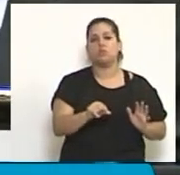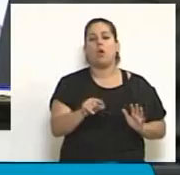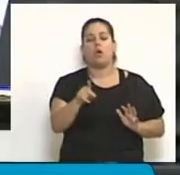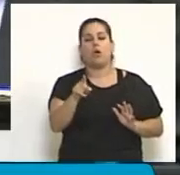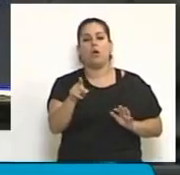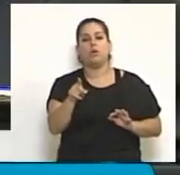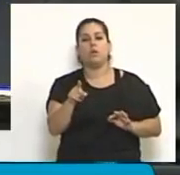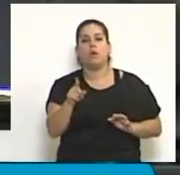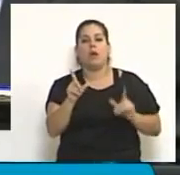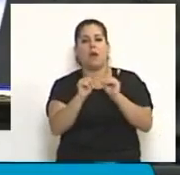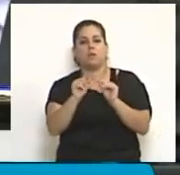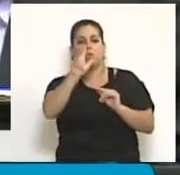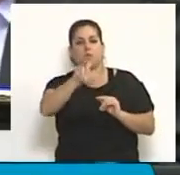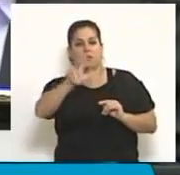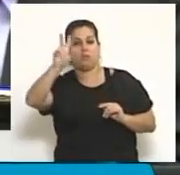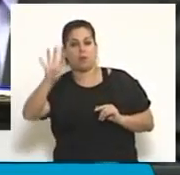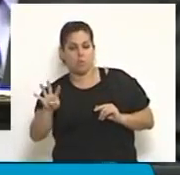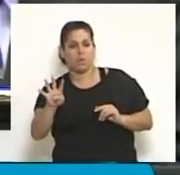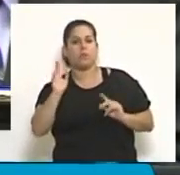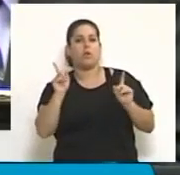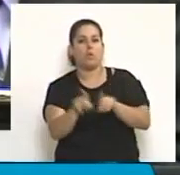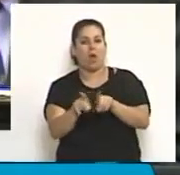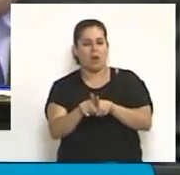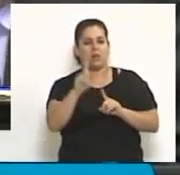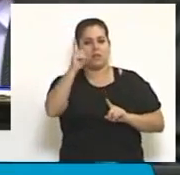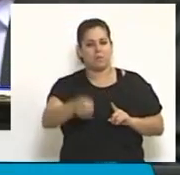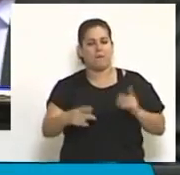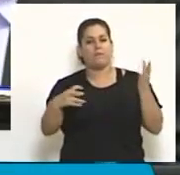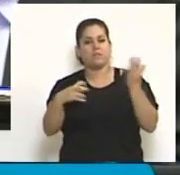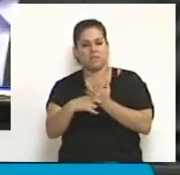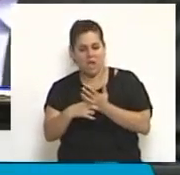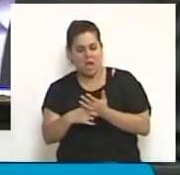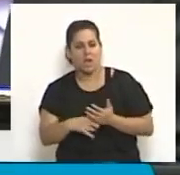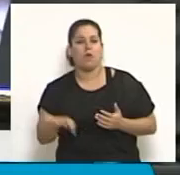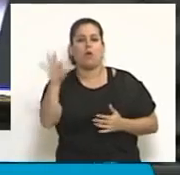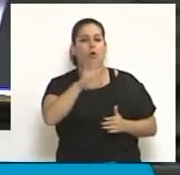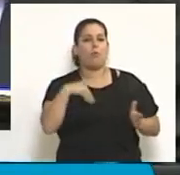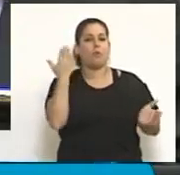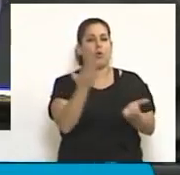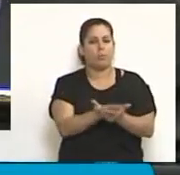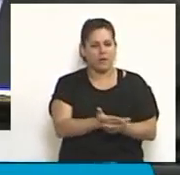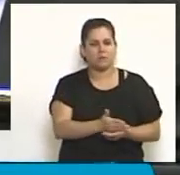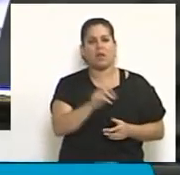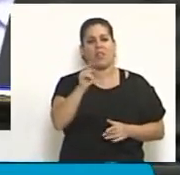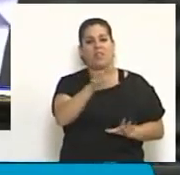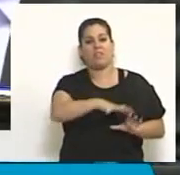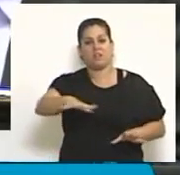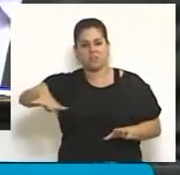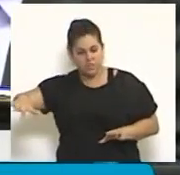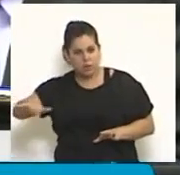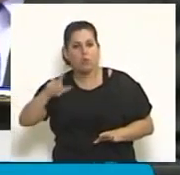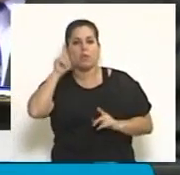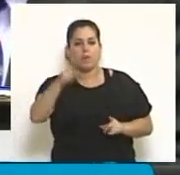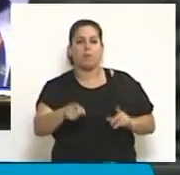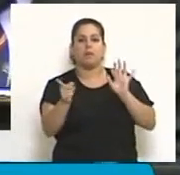artículo 34, así como también de los auxiliares fiscales, a propuesta del fiscal coordinador del distrito y de